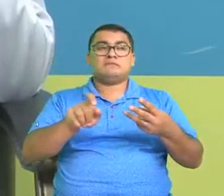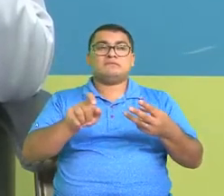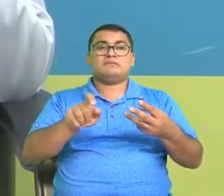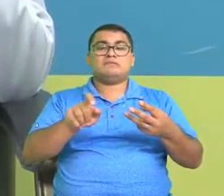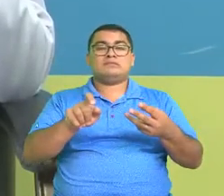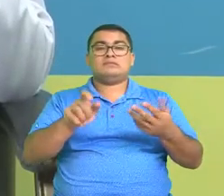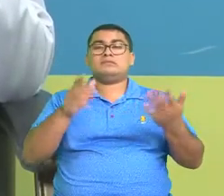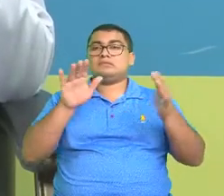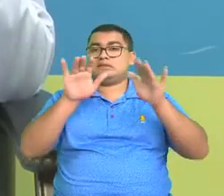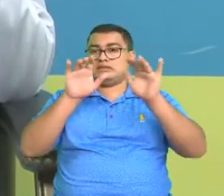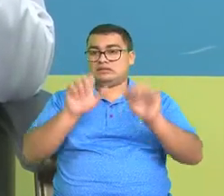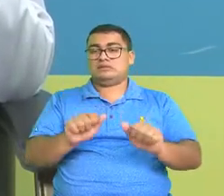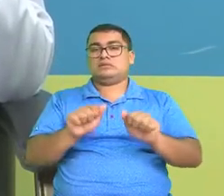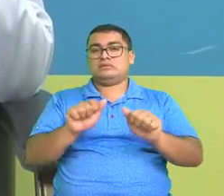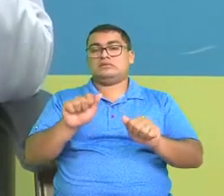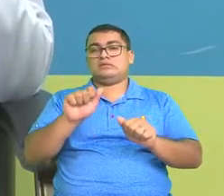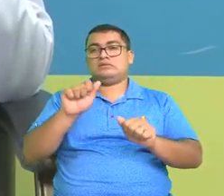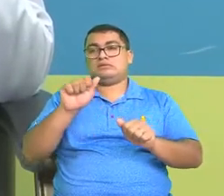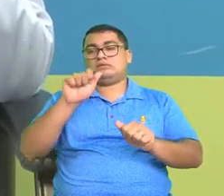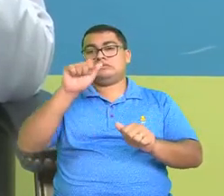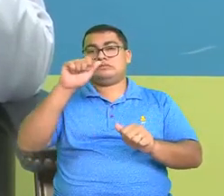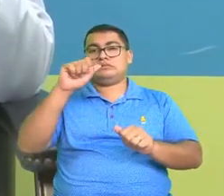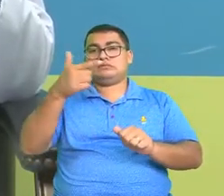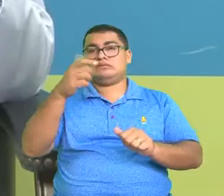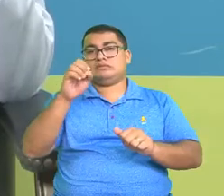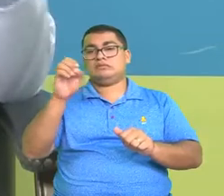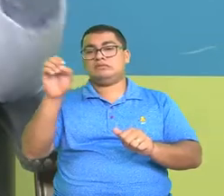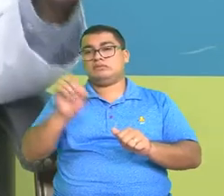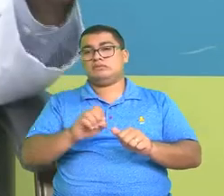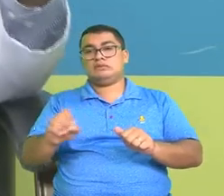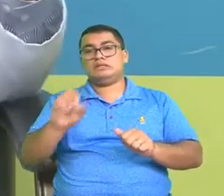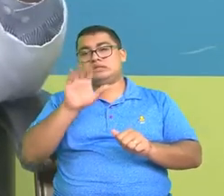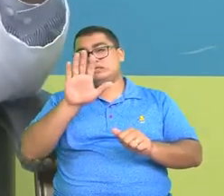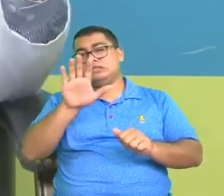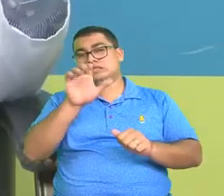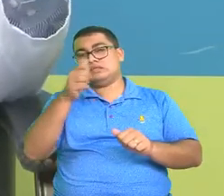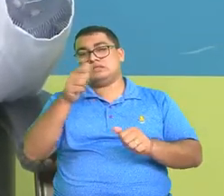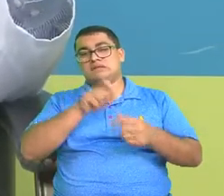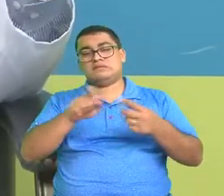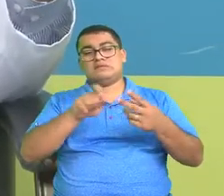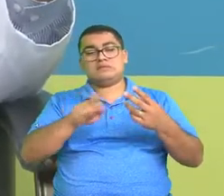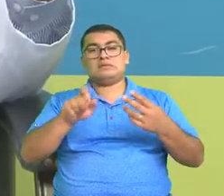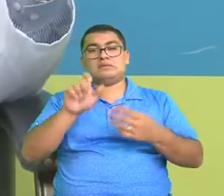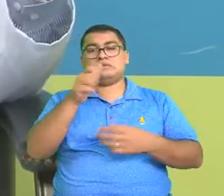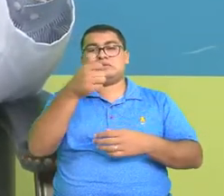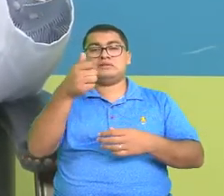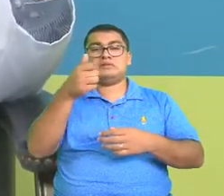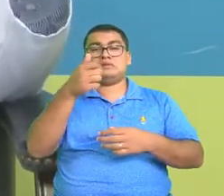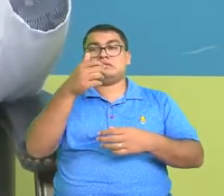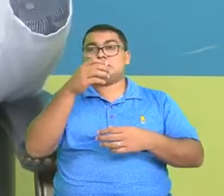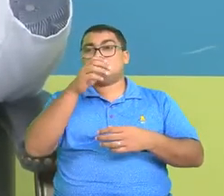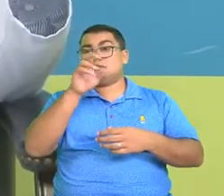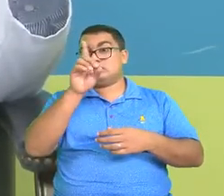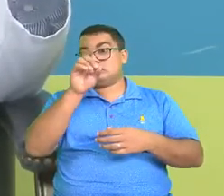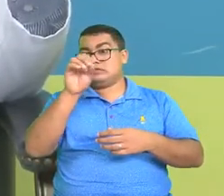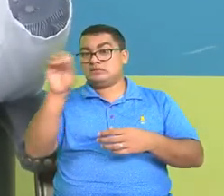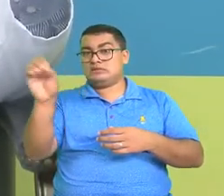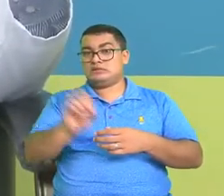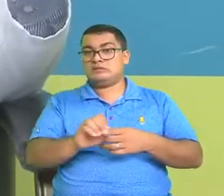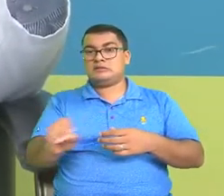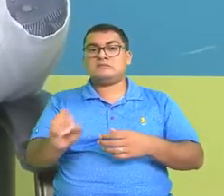40 semanas es del 70%. Y a los 5 o 6 meses del 100%. Por eso es que es algo transitorio. Estos